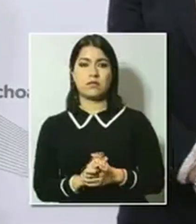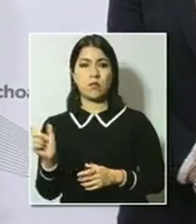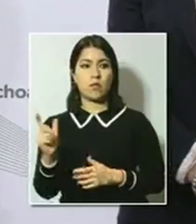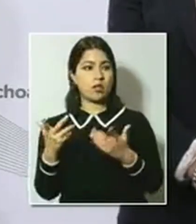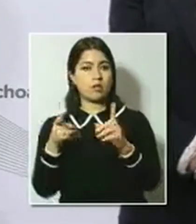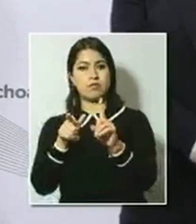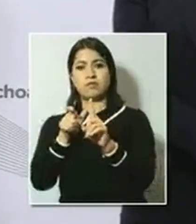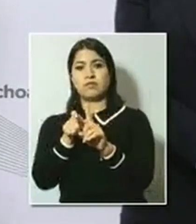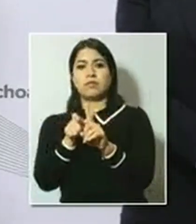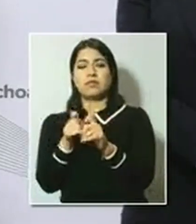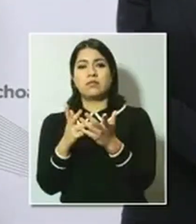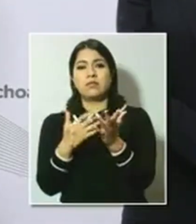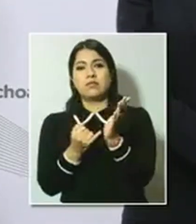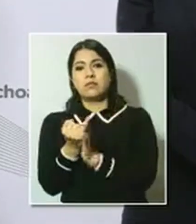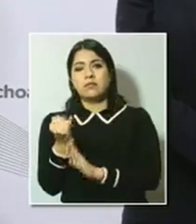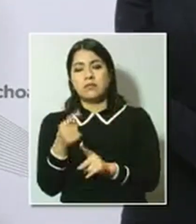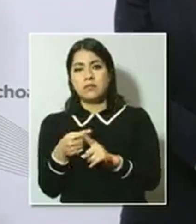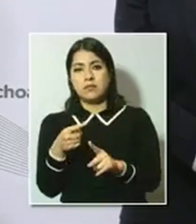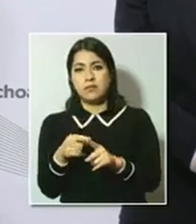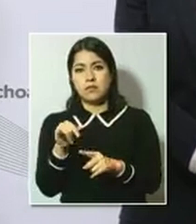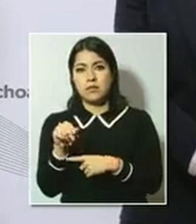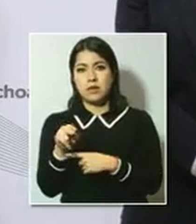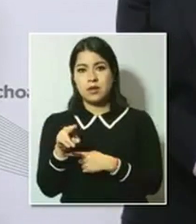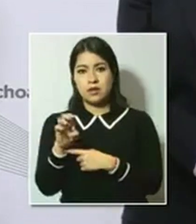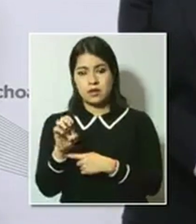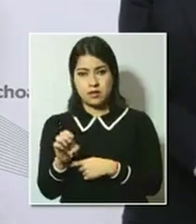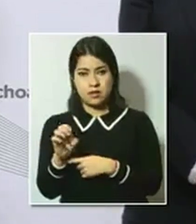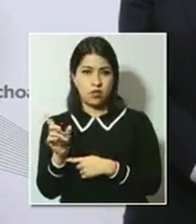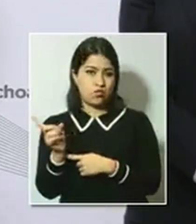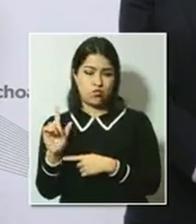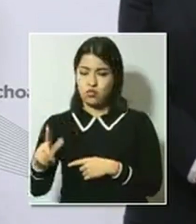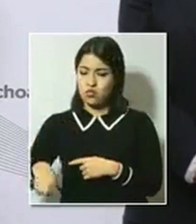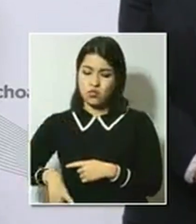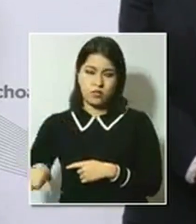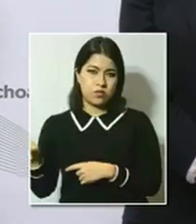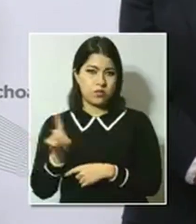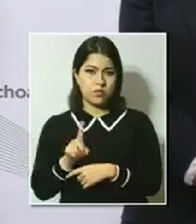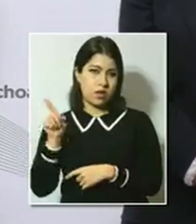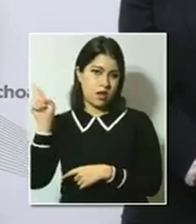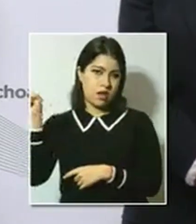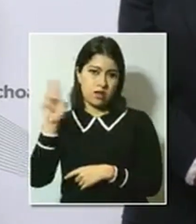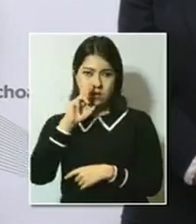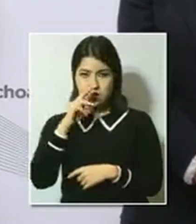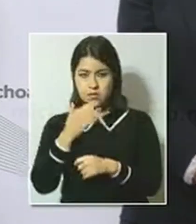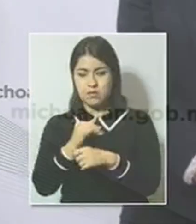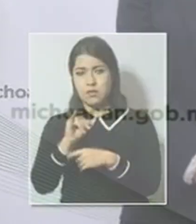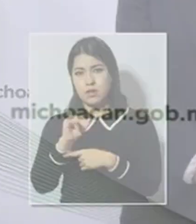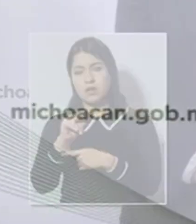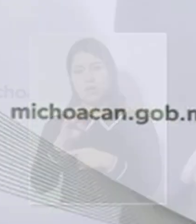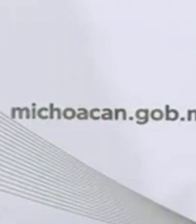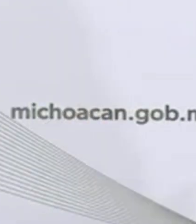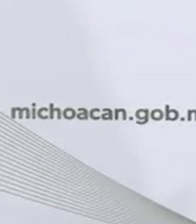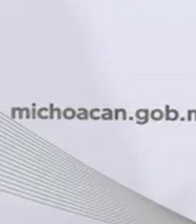El gobernador de Michoacán, Alfredo Ramírez Bedoya, negó la fuga de 7 adolescentes de la casa hogar Gertrudis Boca Negra ocurrido en días pasados.